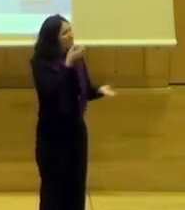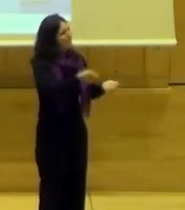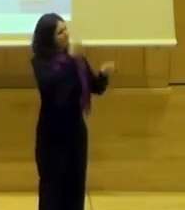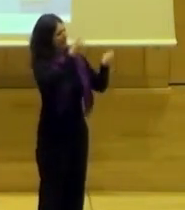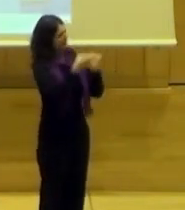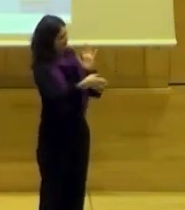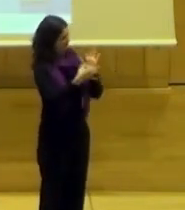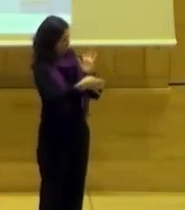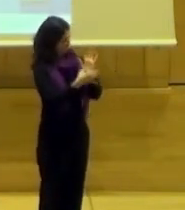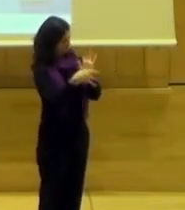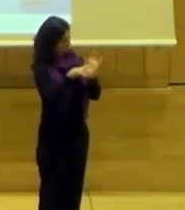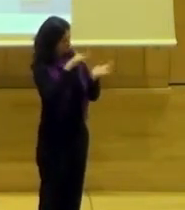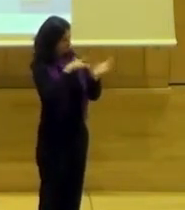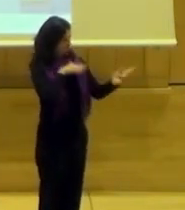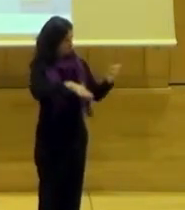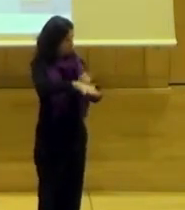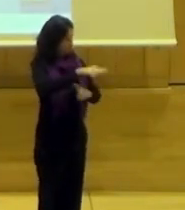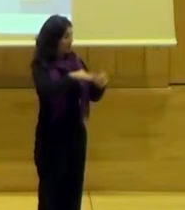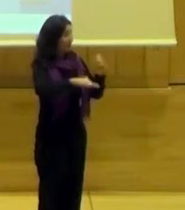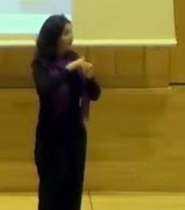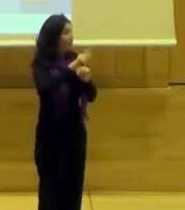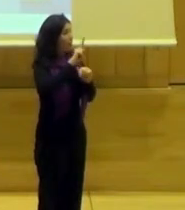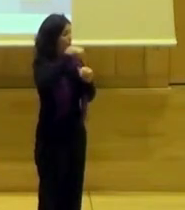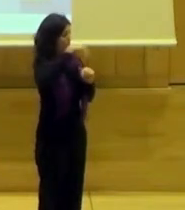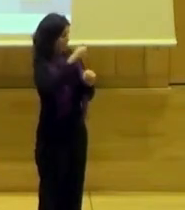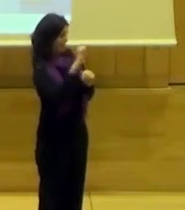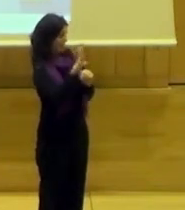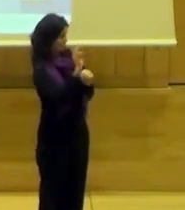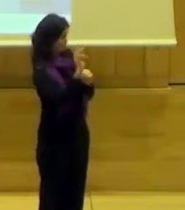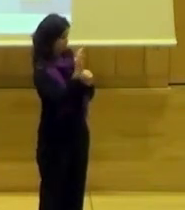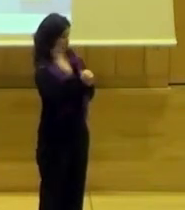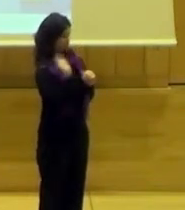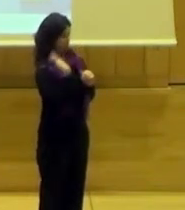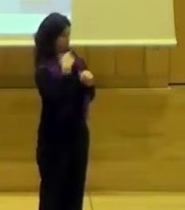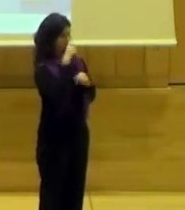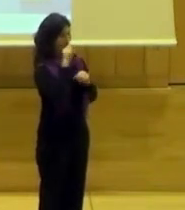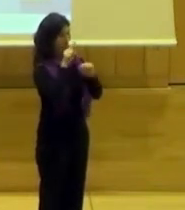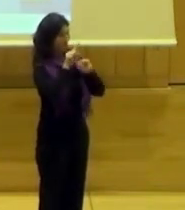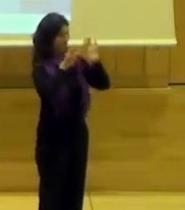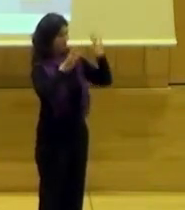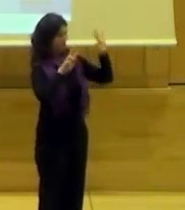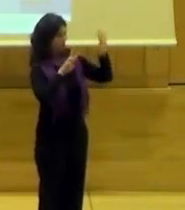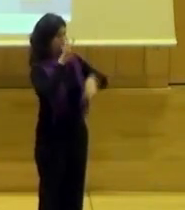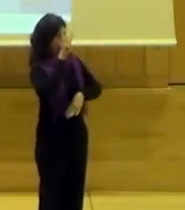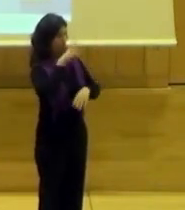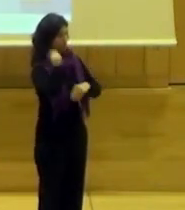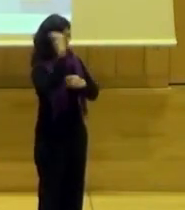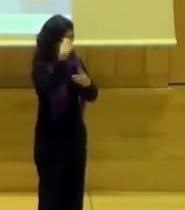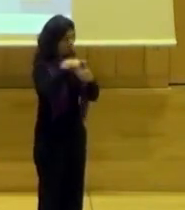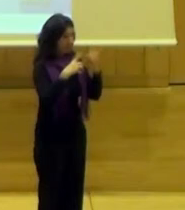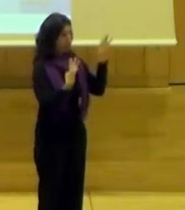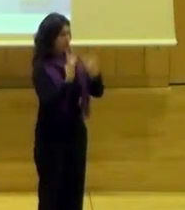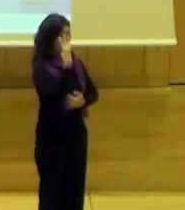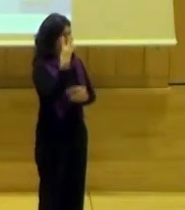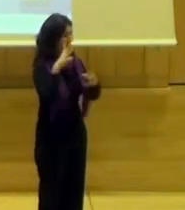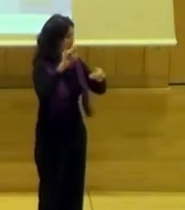de mayor calidad. Estamos en un entorno UNESCO, declarado por la UNESCO en el año 84 Alhambra,